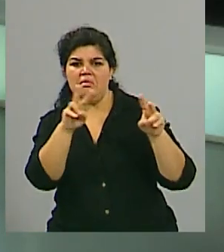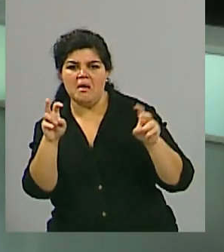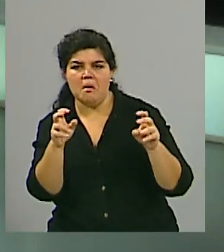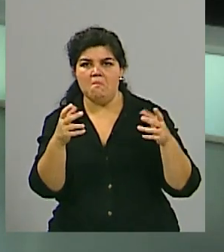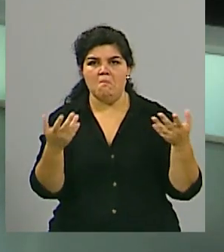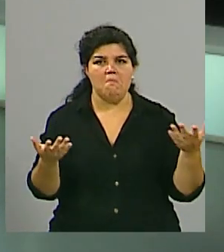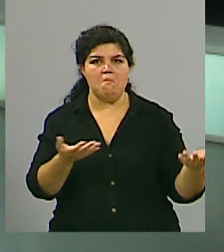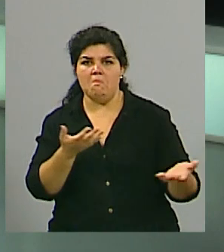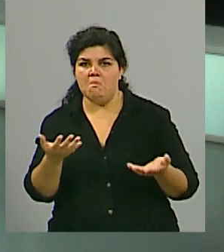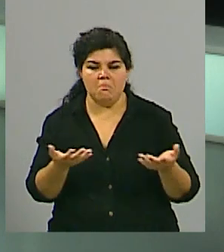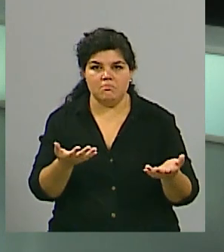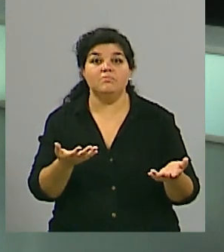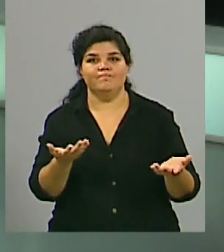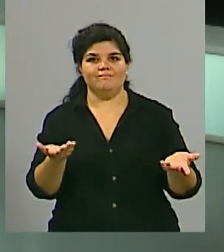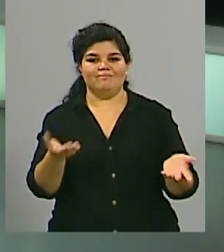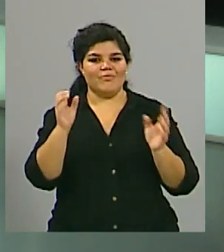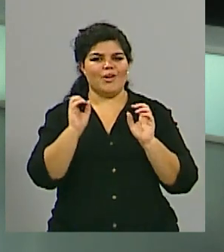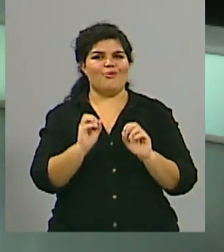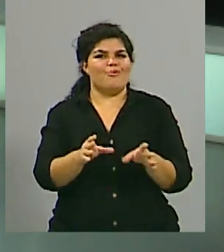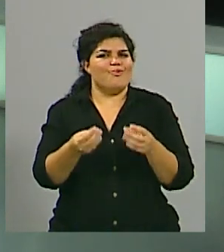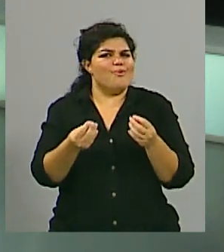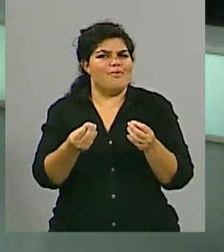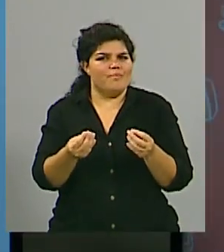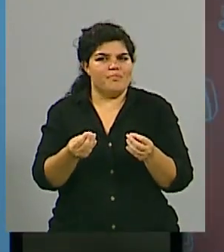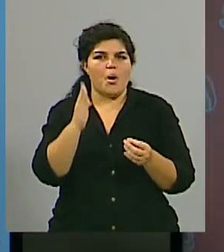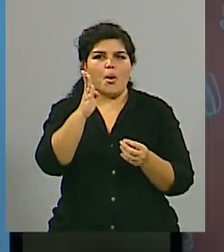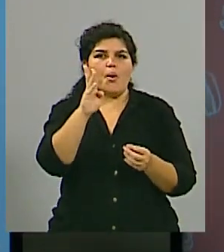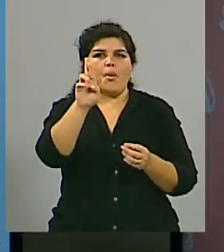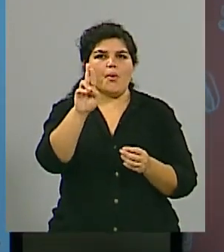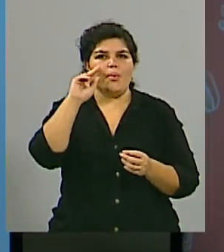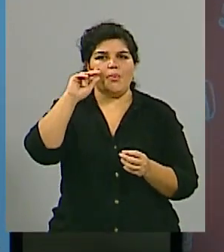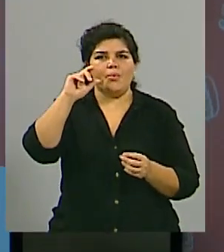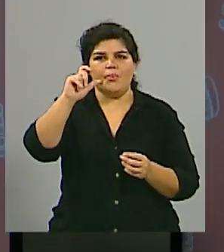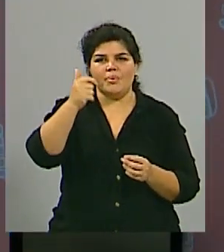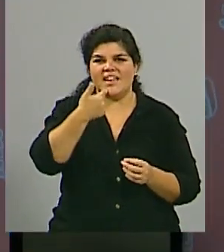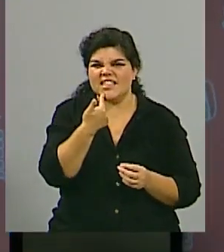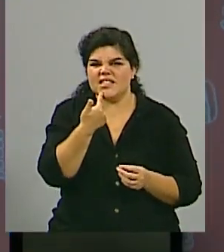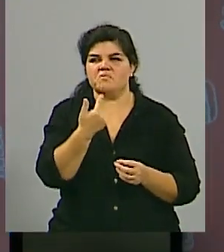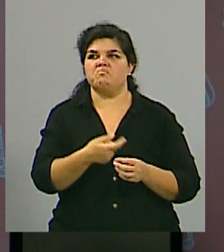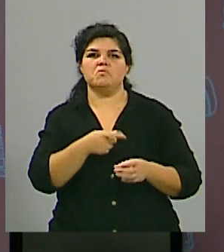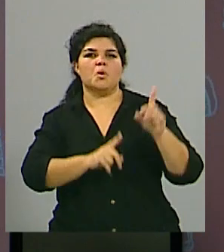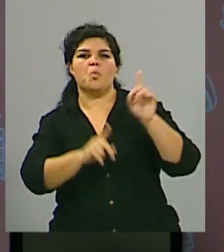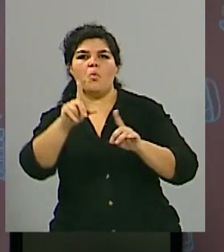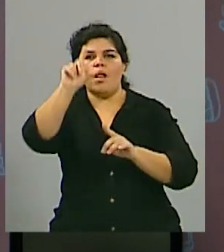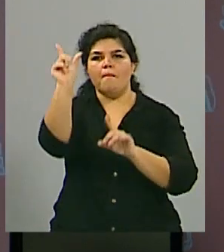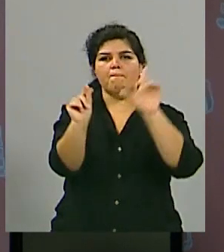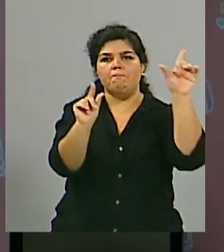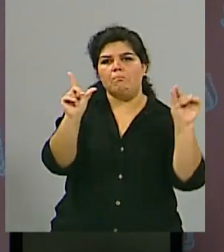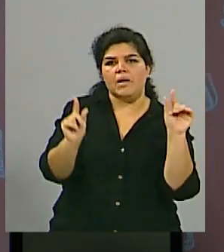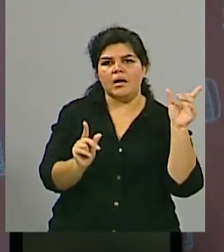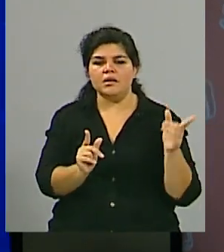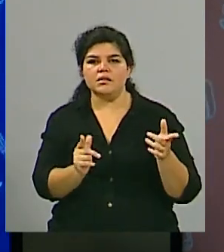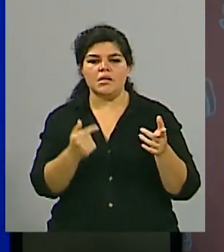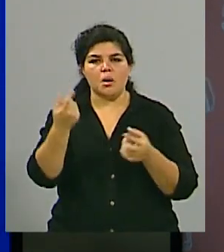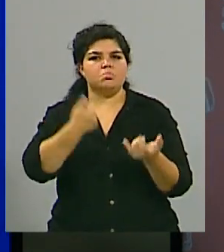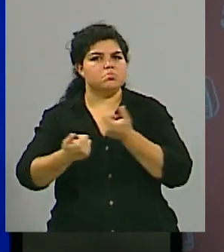dice, ¿por qué surge el BRICS y a qué países abarca y por qué inquietudes? Contanos un poquito como para empezar a